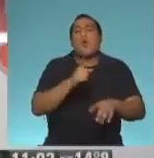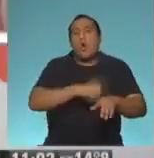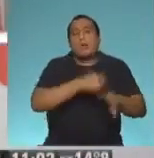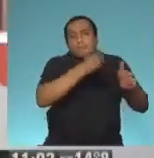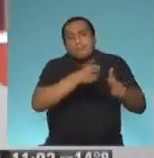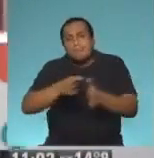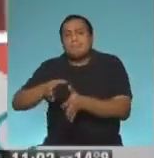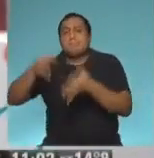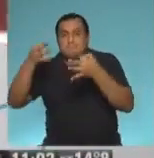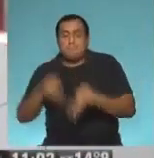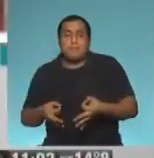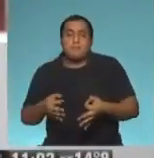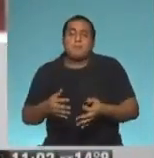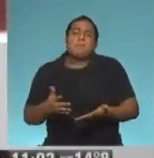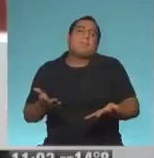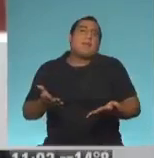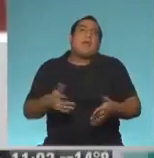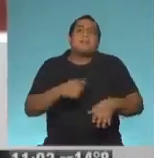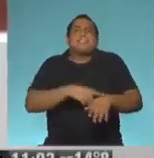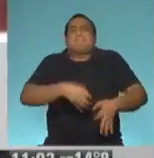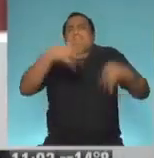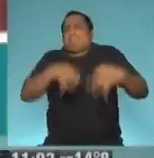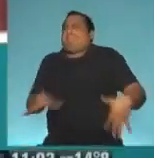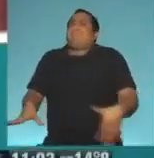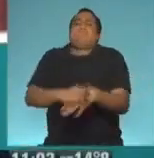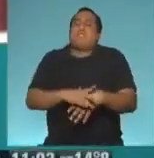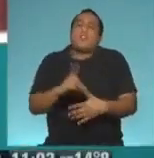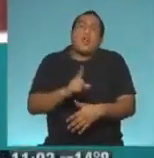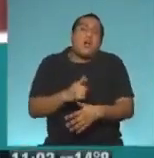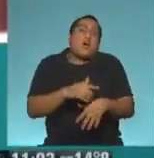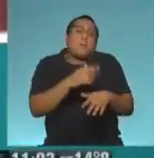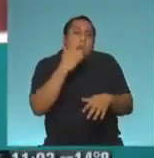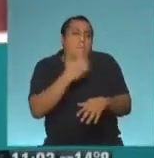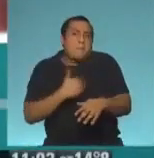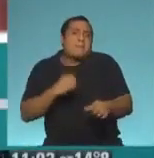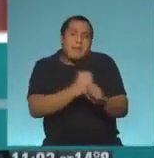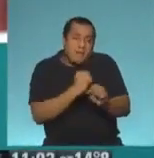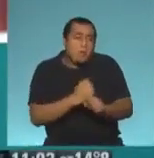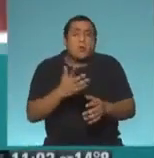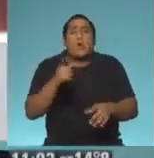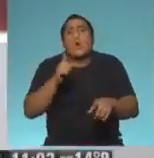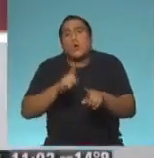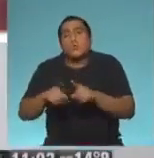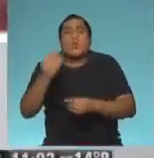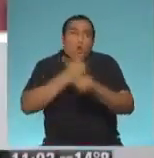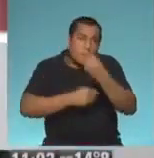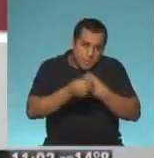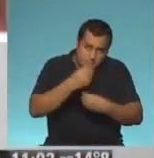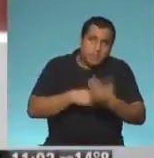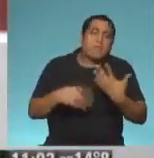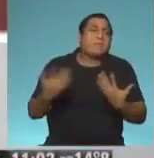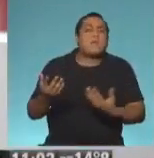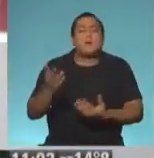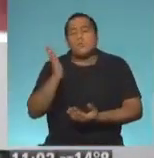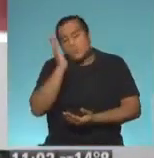no súper complejas, porque todos sabemos también que los padres trabajan, pero por lo menos las rutinas de alimentación, de sueño, las